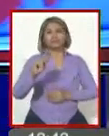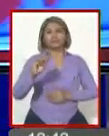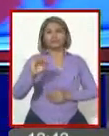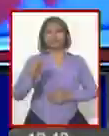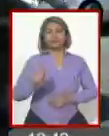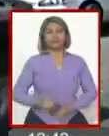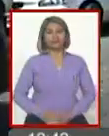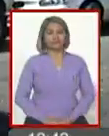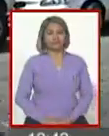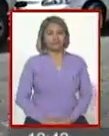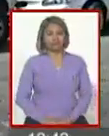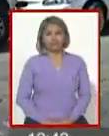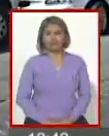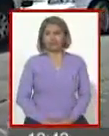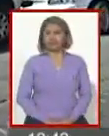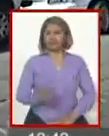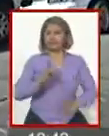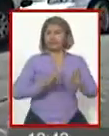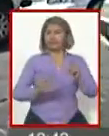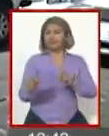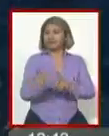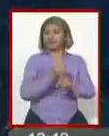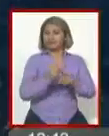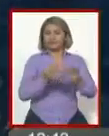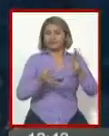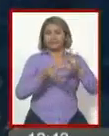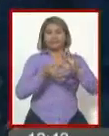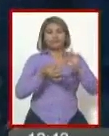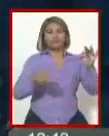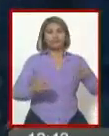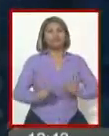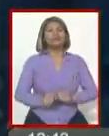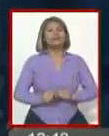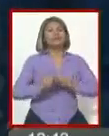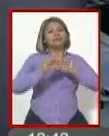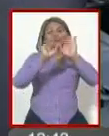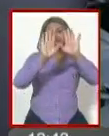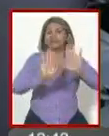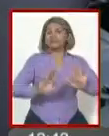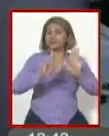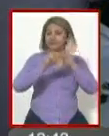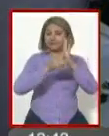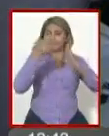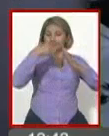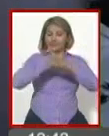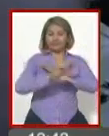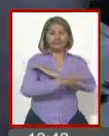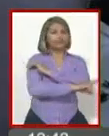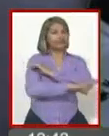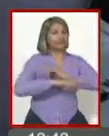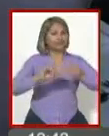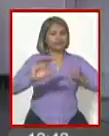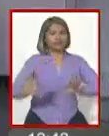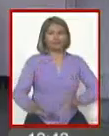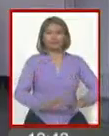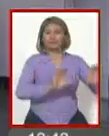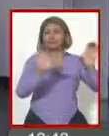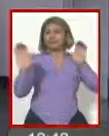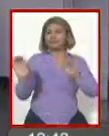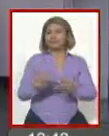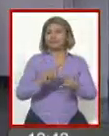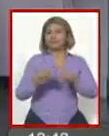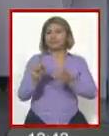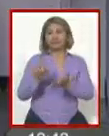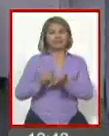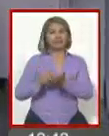pública. Los delincuentes violentaron el candado de la cortina de la notaría. Y una vez adentro se llevaron las computadoras e impresoras de la